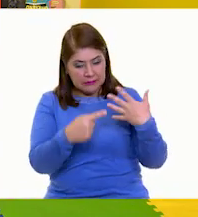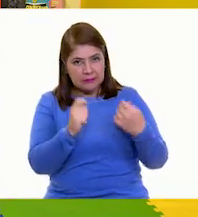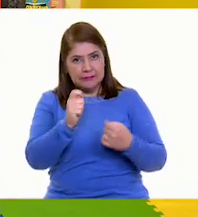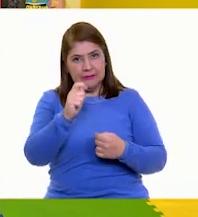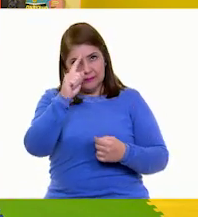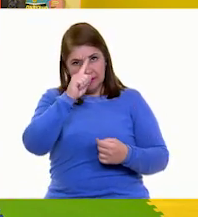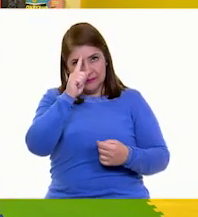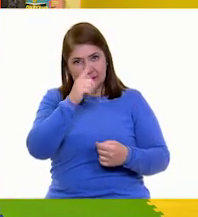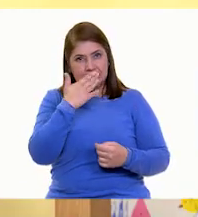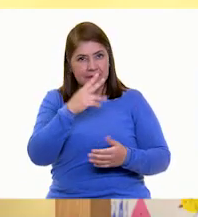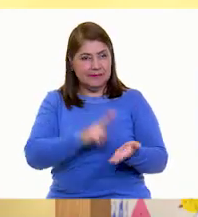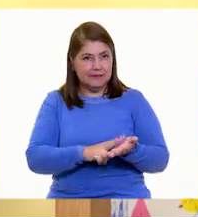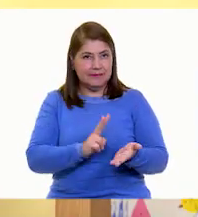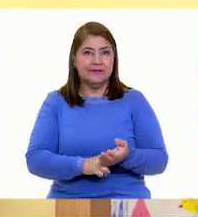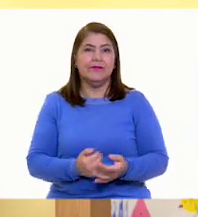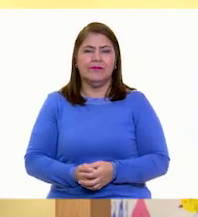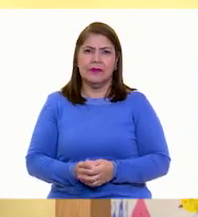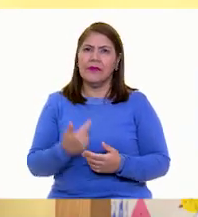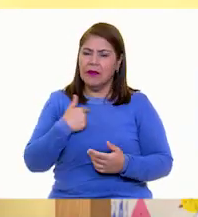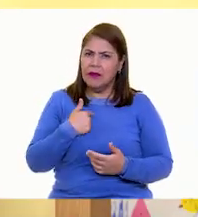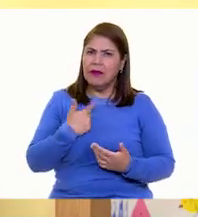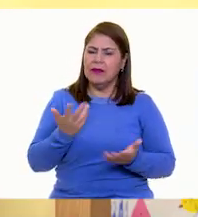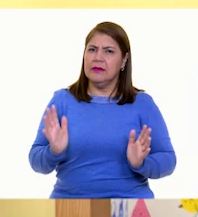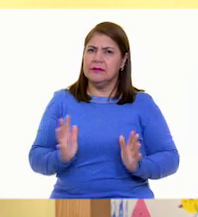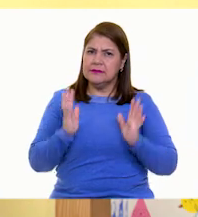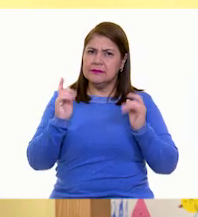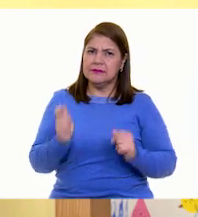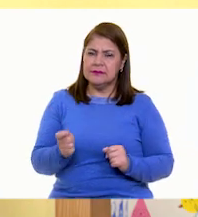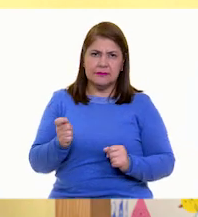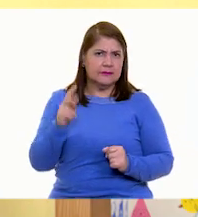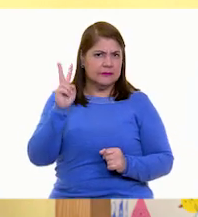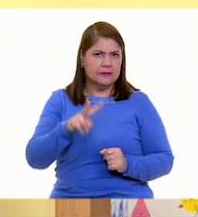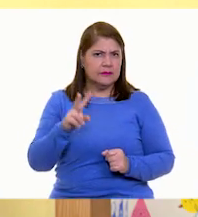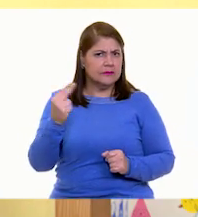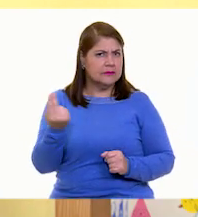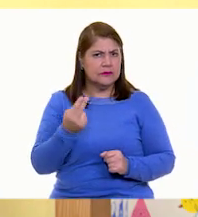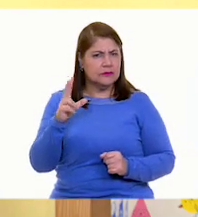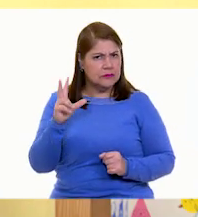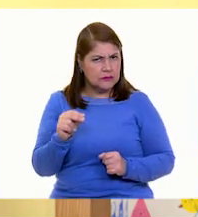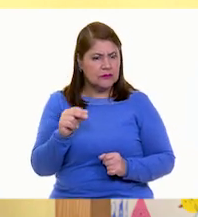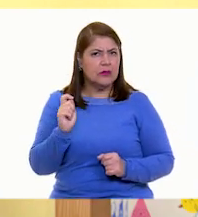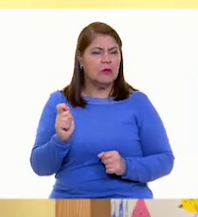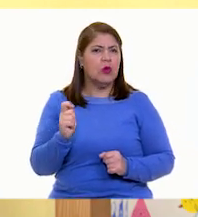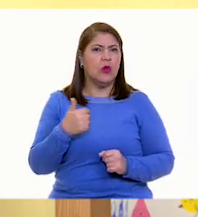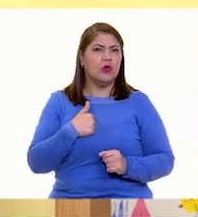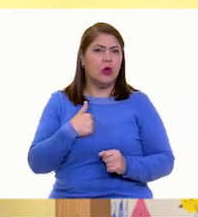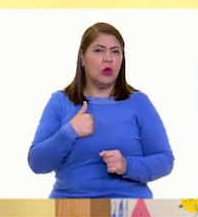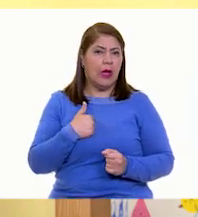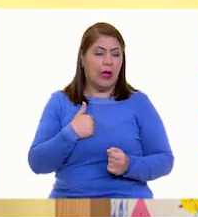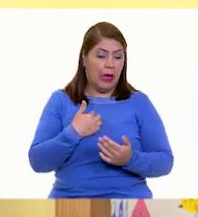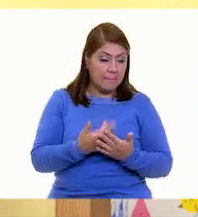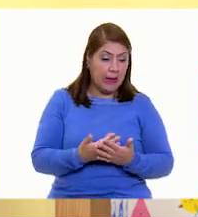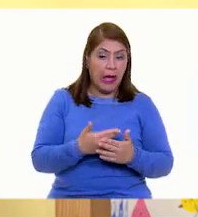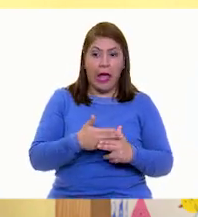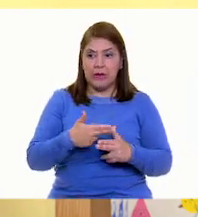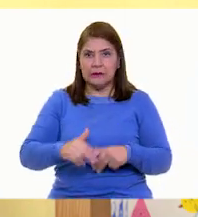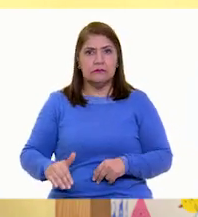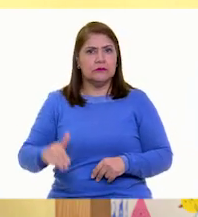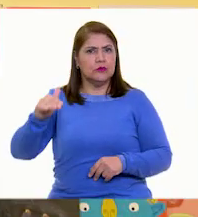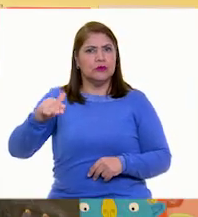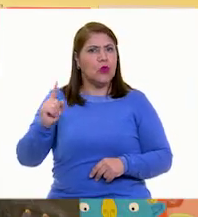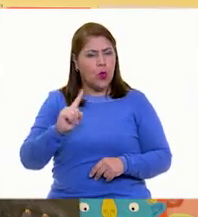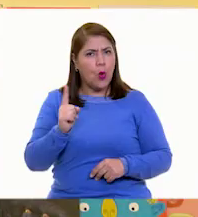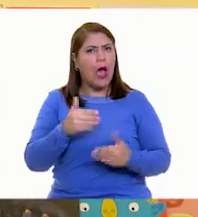valiosos comentarios. Me sorprende saber que no es necesario esperar demasiado para comenzar a leerles a las niñas y los